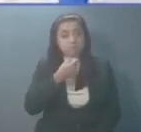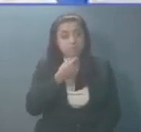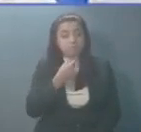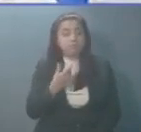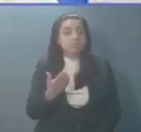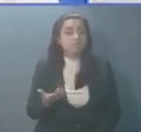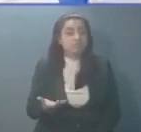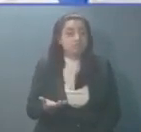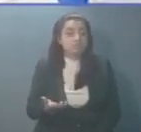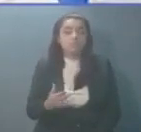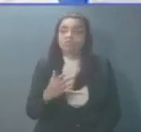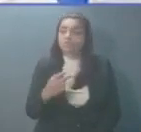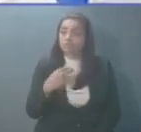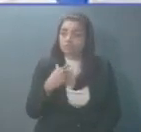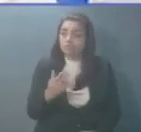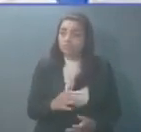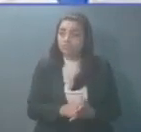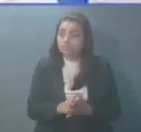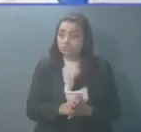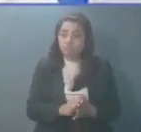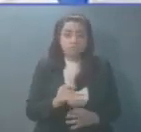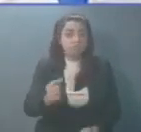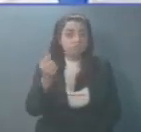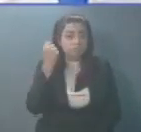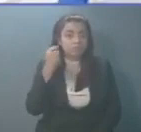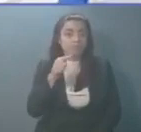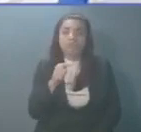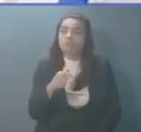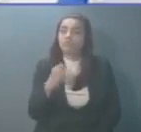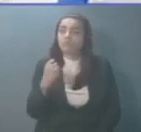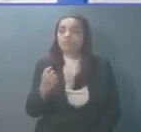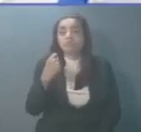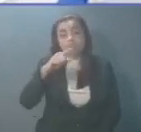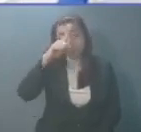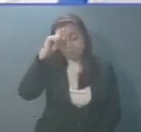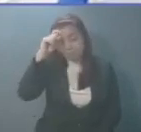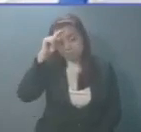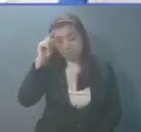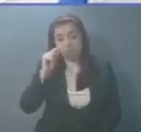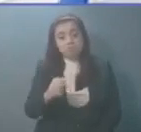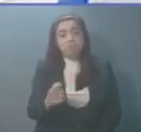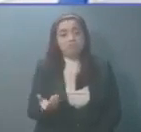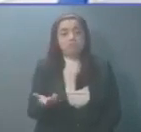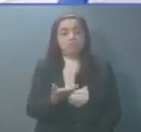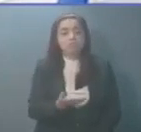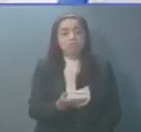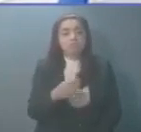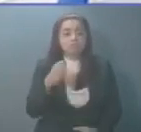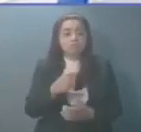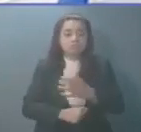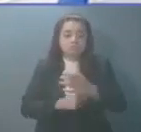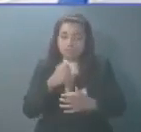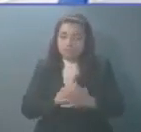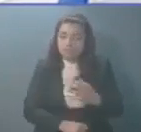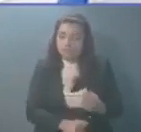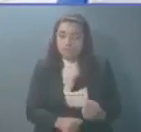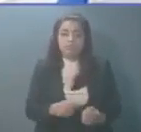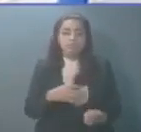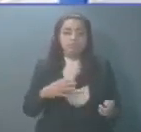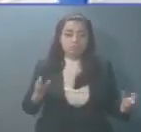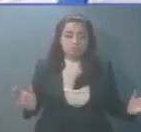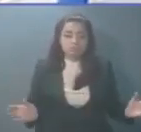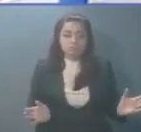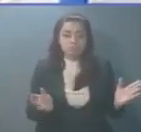encomiable, de mucho valor, de mucho trabajo, de mucho esfuerzo, de mucha